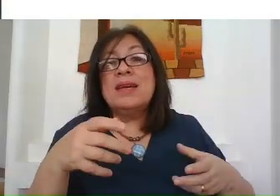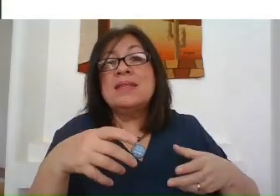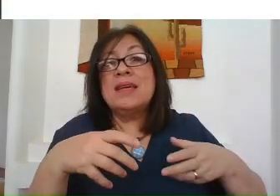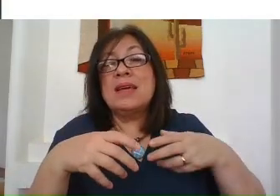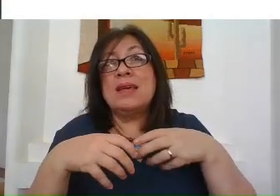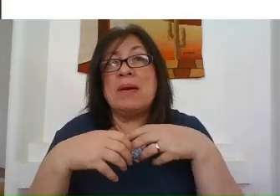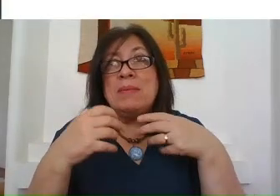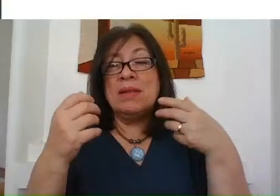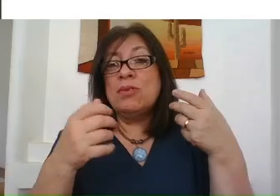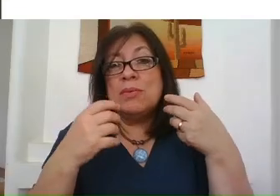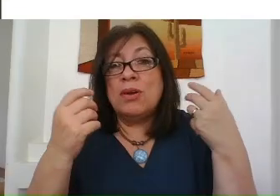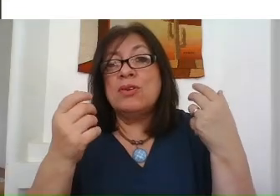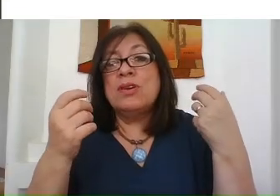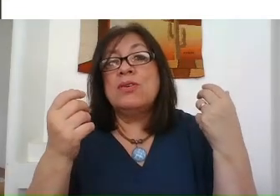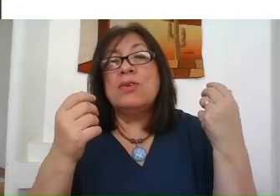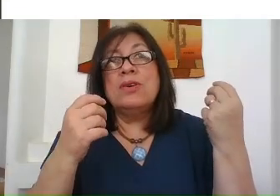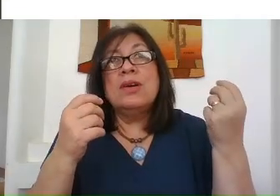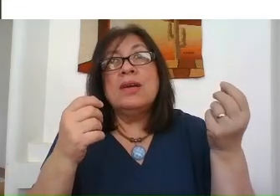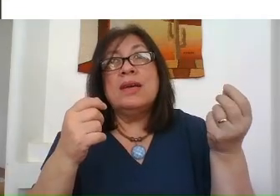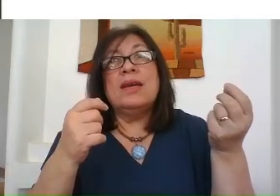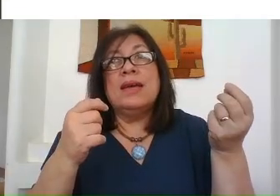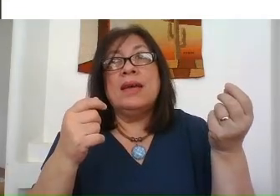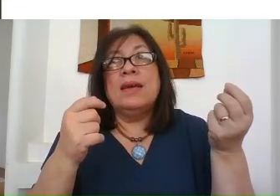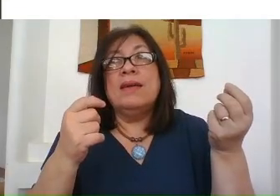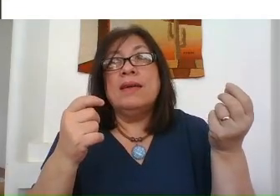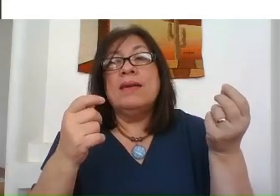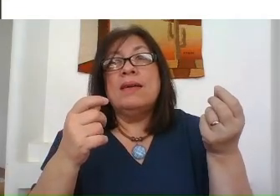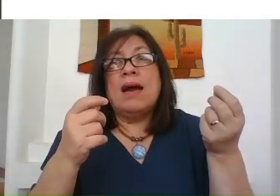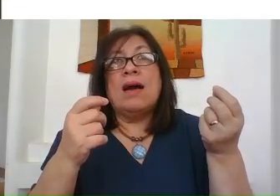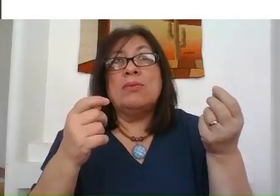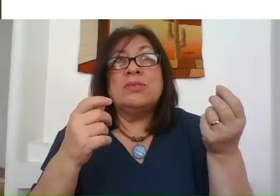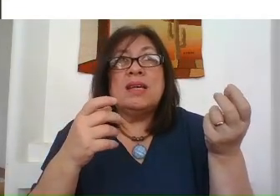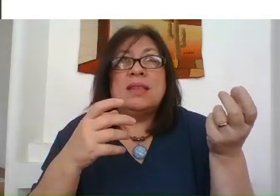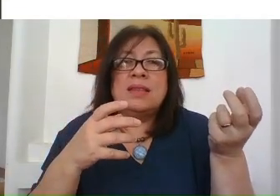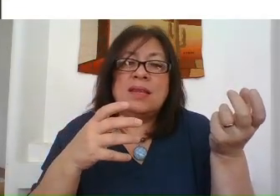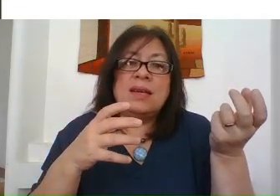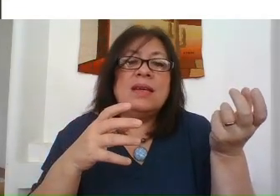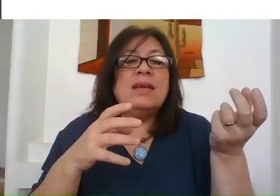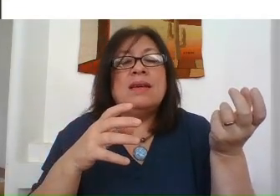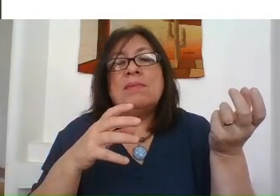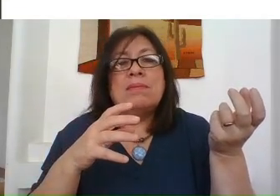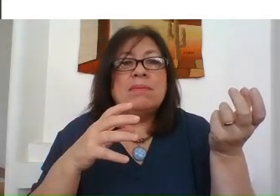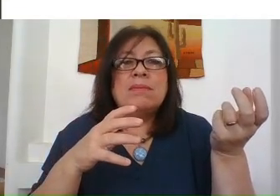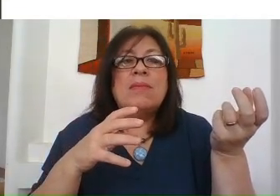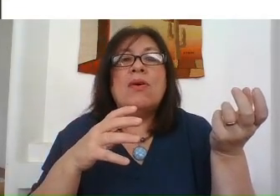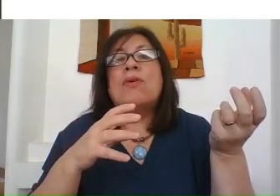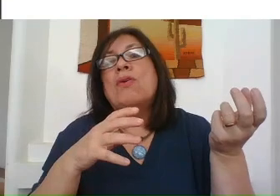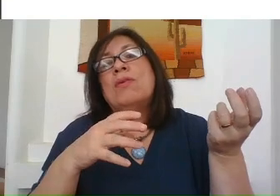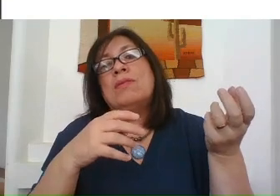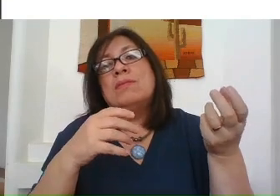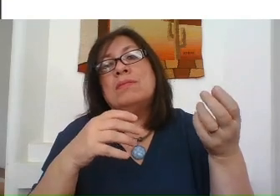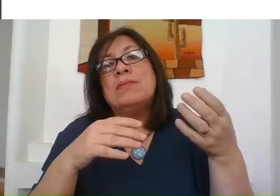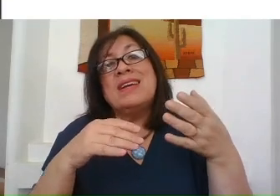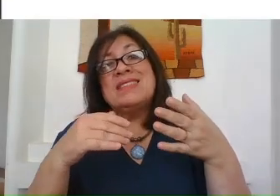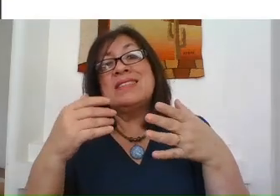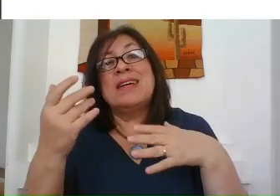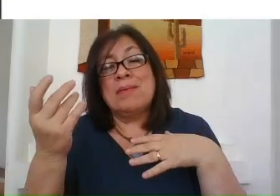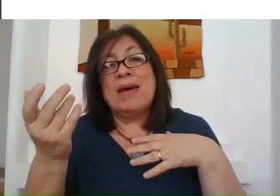mejor ese equipamiento biológico eh, ausente